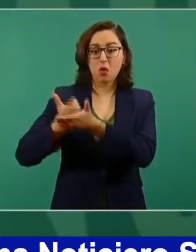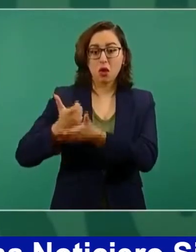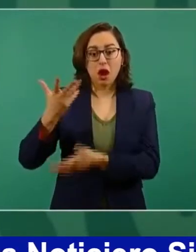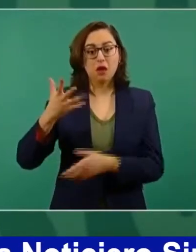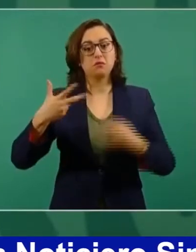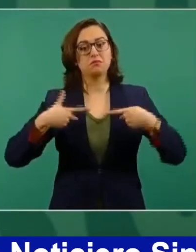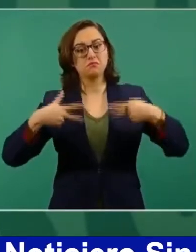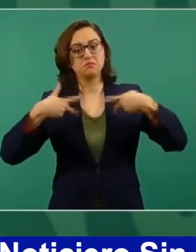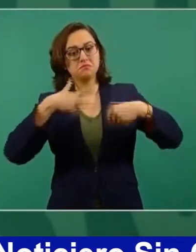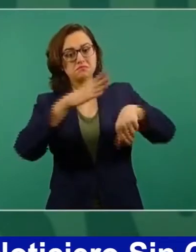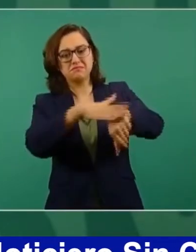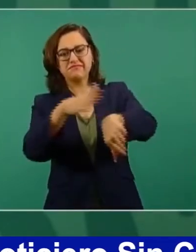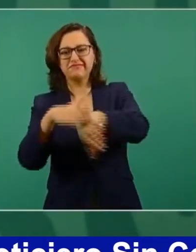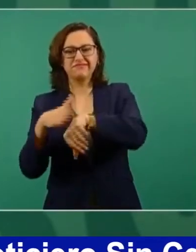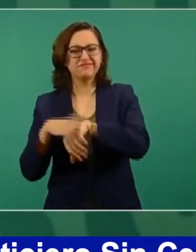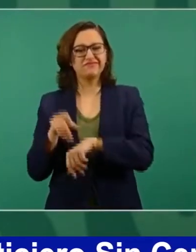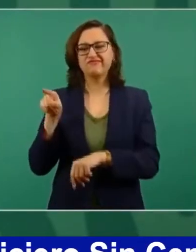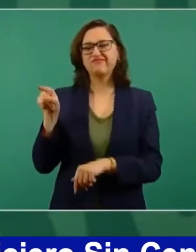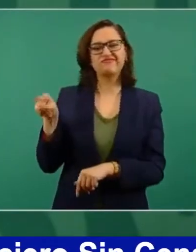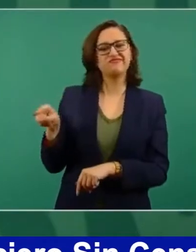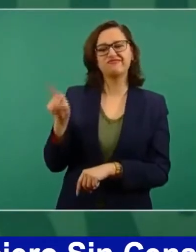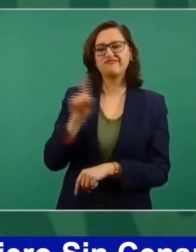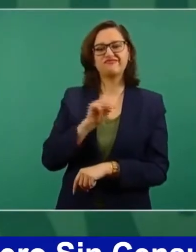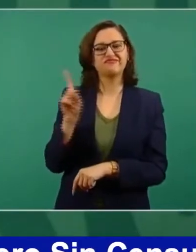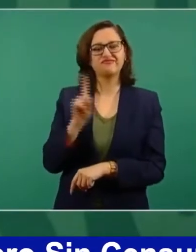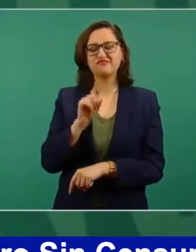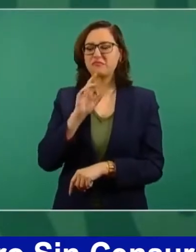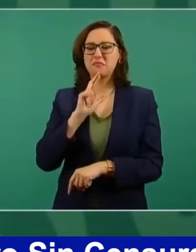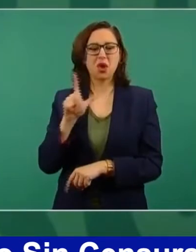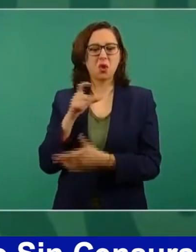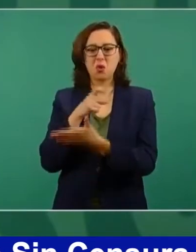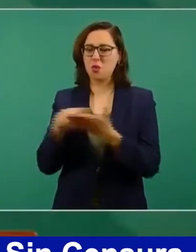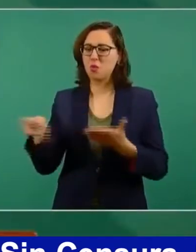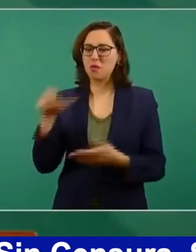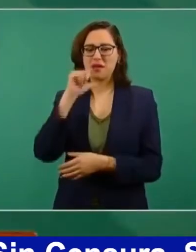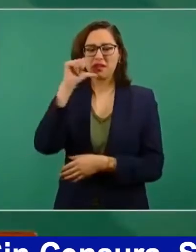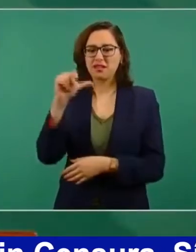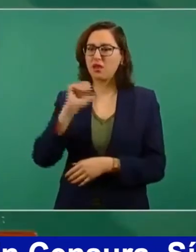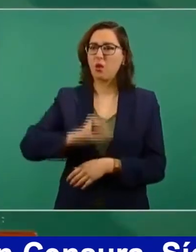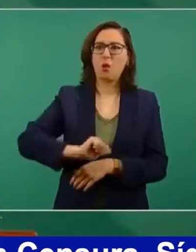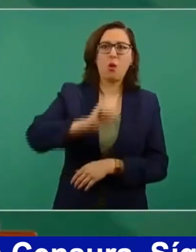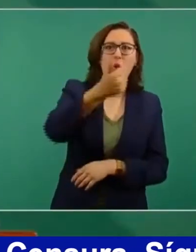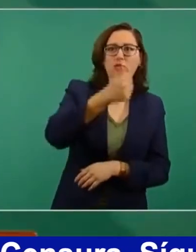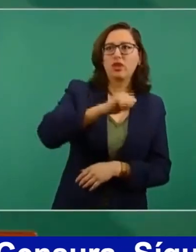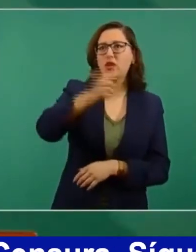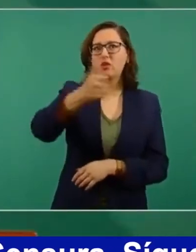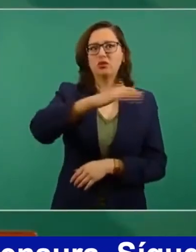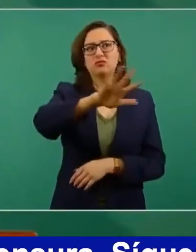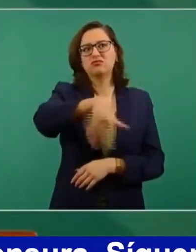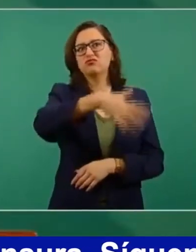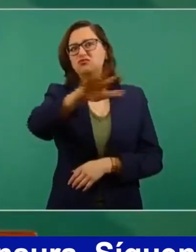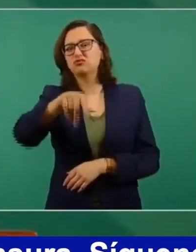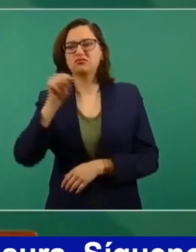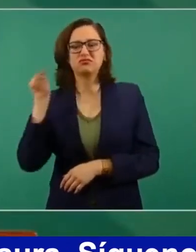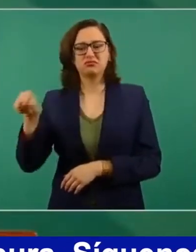recomendamos a los consumidores buscar opciones más económicas en la misma ciudad a través de la app Litro por